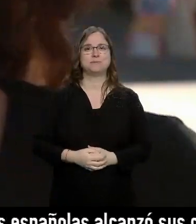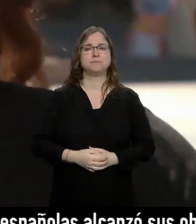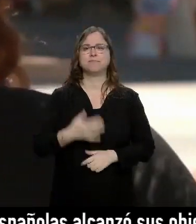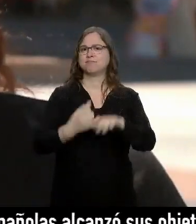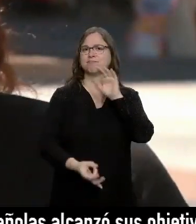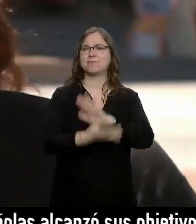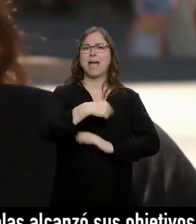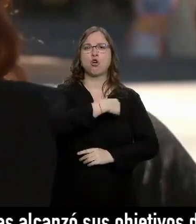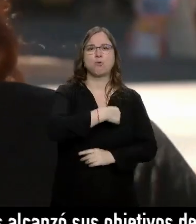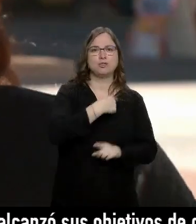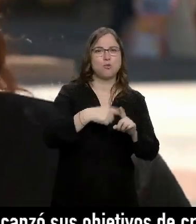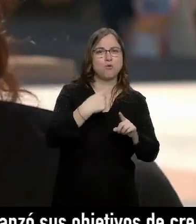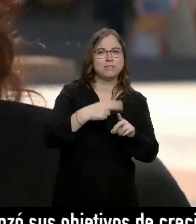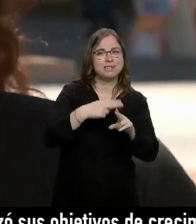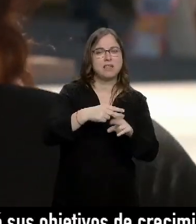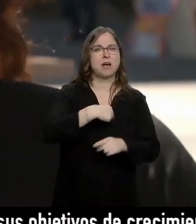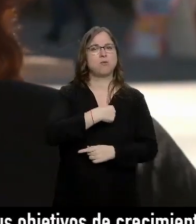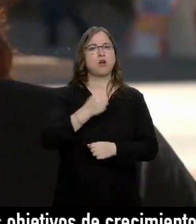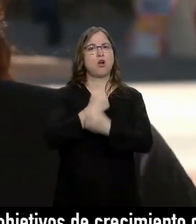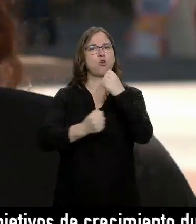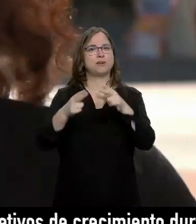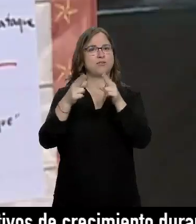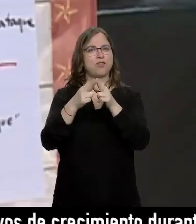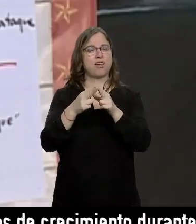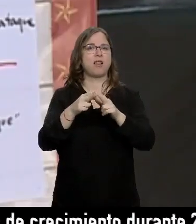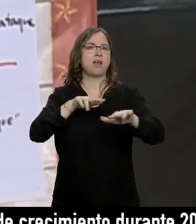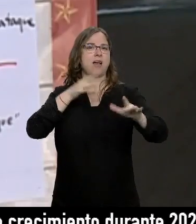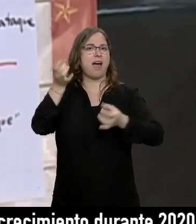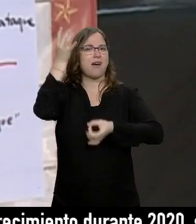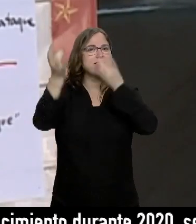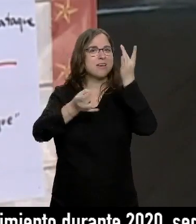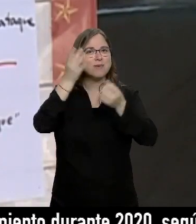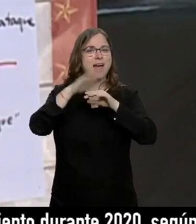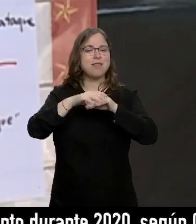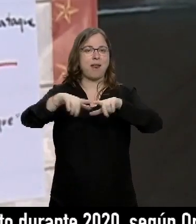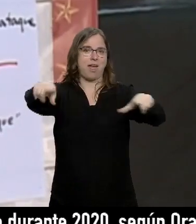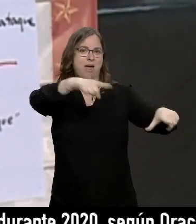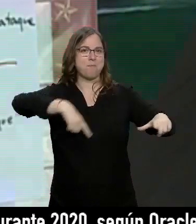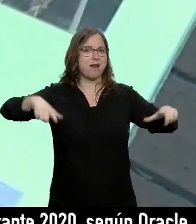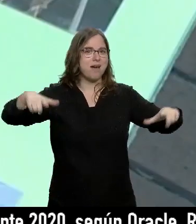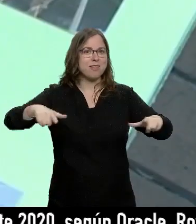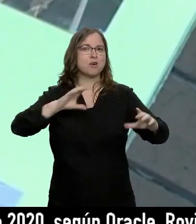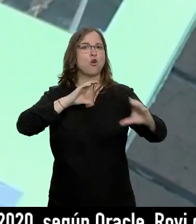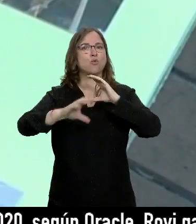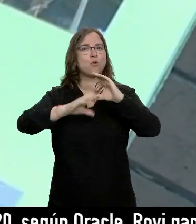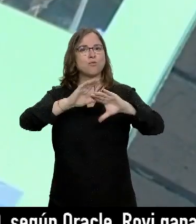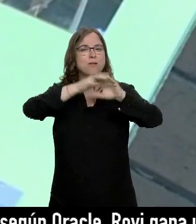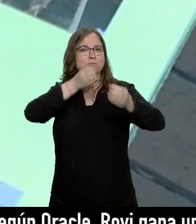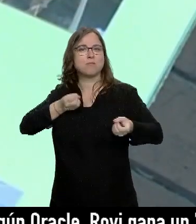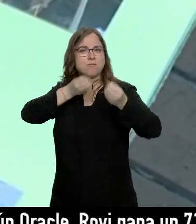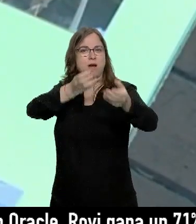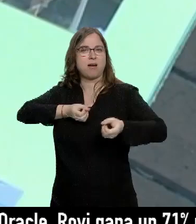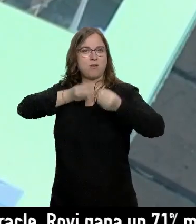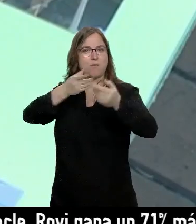Creamos comisiones de política, de economía social, de actividades para mantener en la plaza, de comunicación para transmitir todo